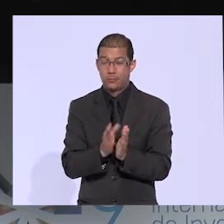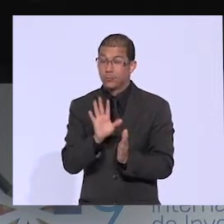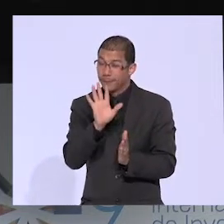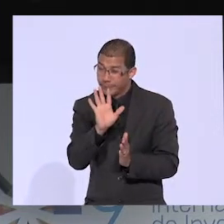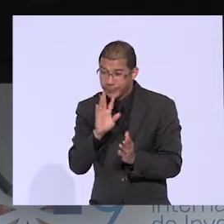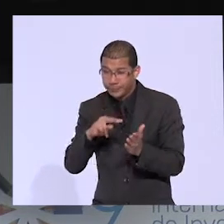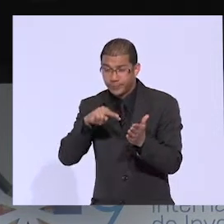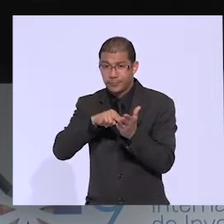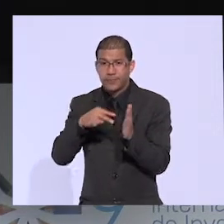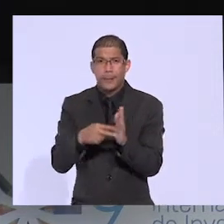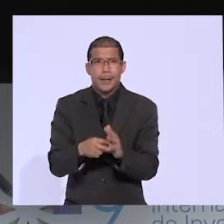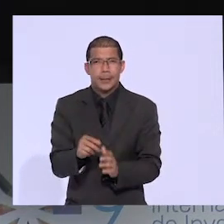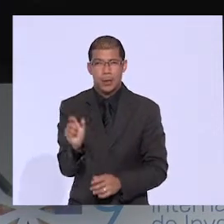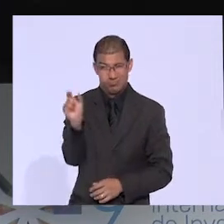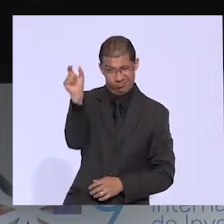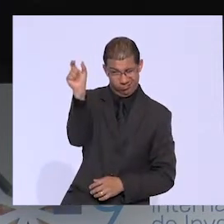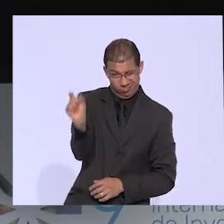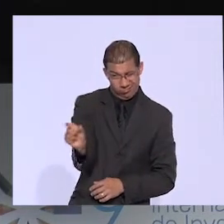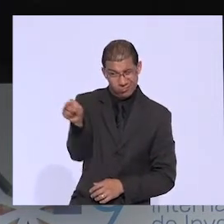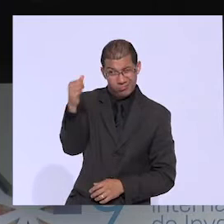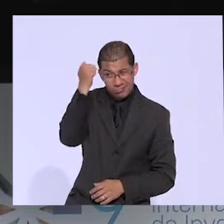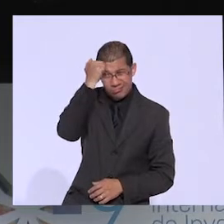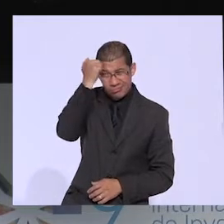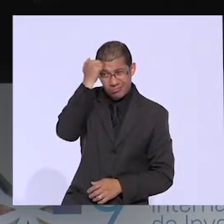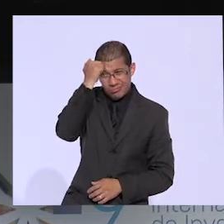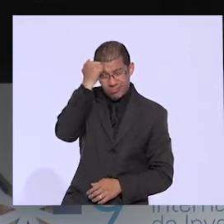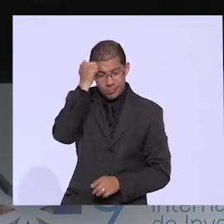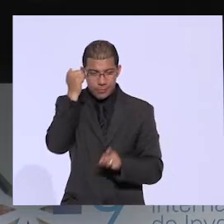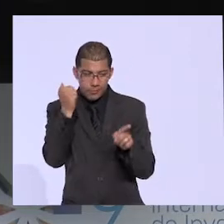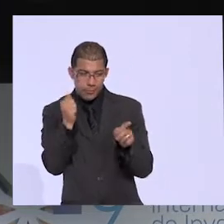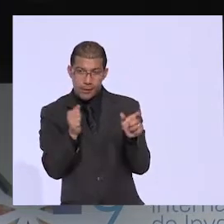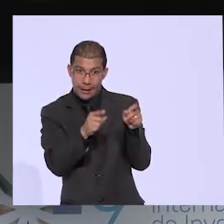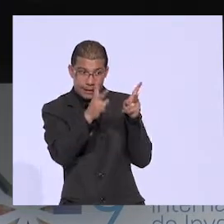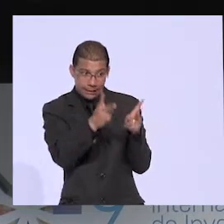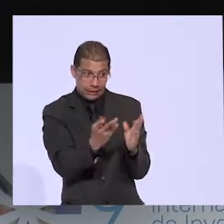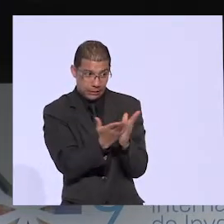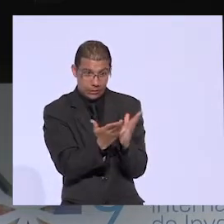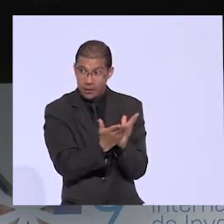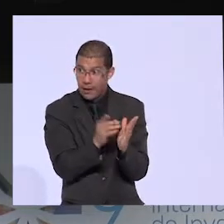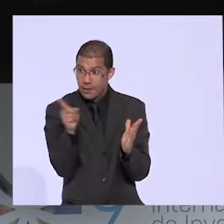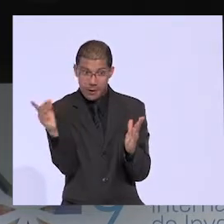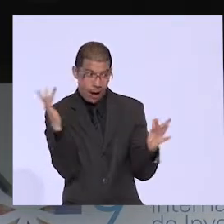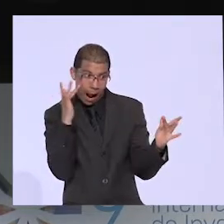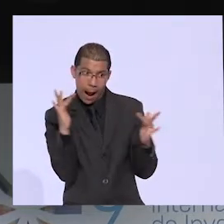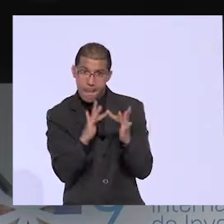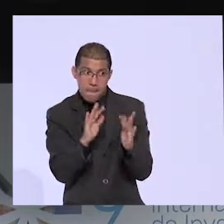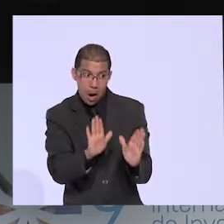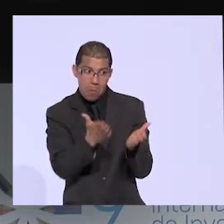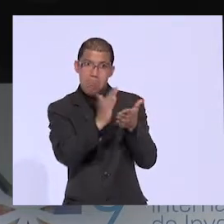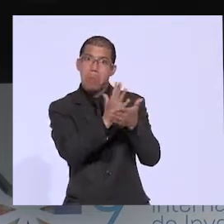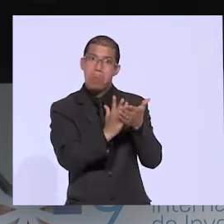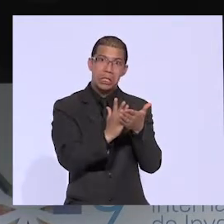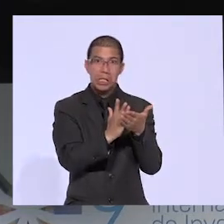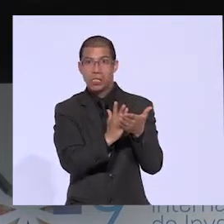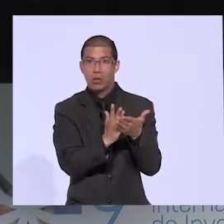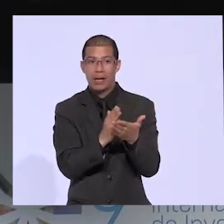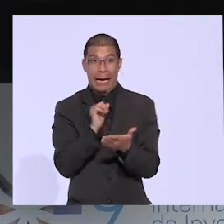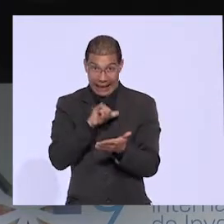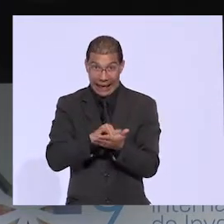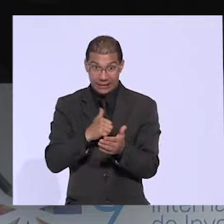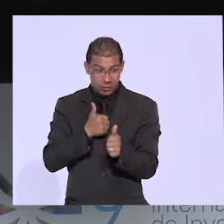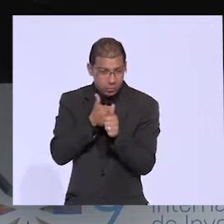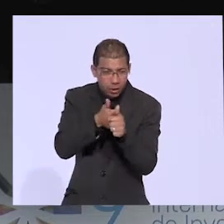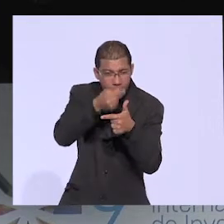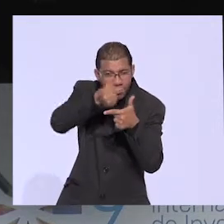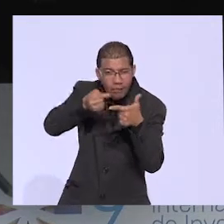si tal profesor da clase a este alumno tiene mejores resultados. Eso no lo hemos podido medir. Pero sí lo que se puede medir es: un alumno